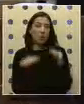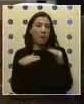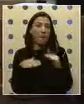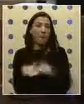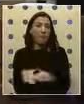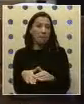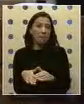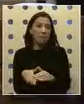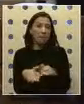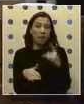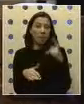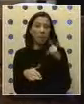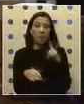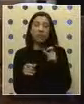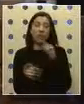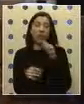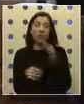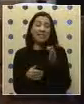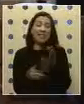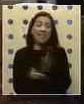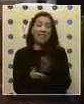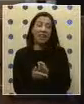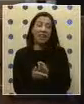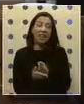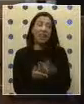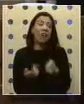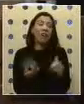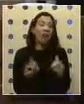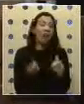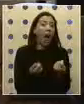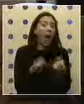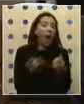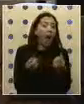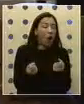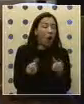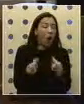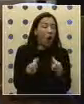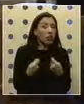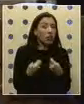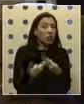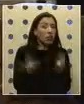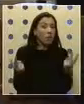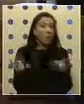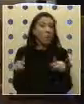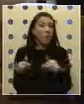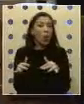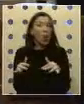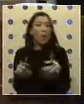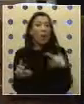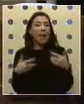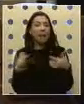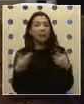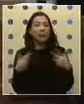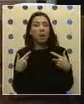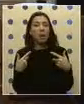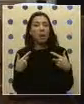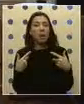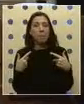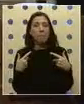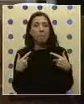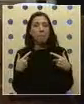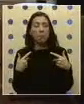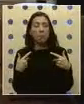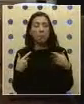humillante, pero que los que dicen que hay que racionalizar el gasto público y focalizarlo, lo utilizan con entusiasmo